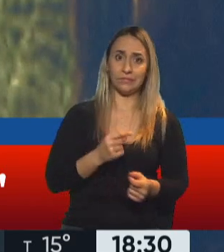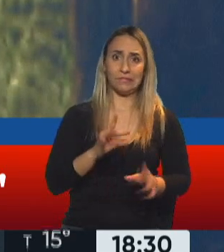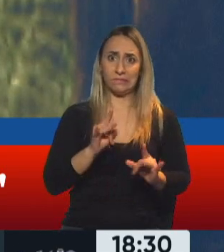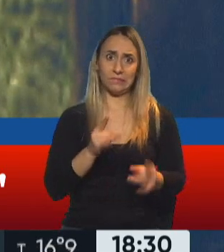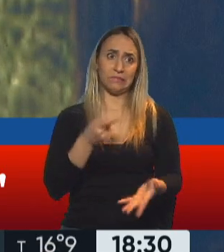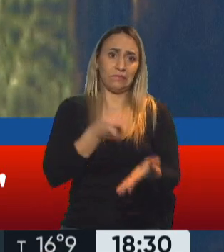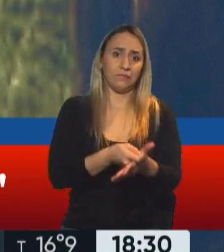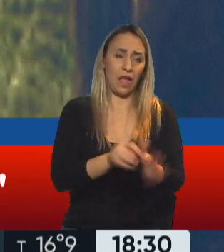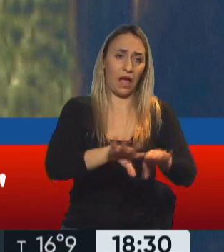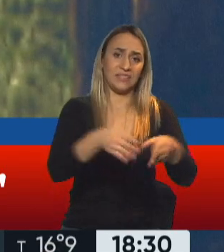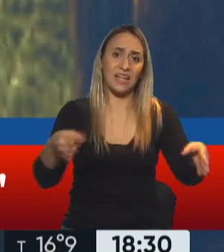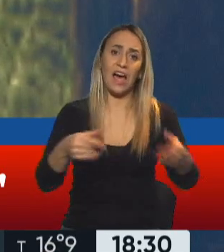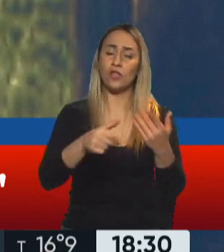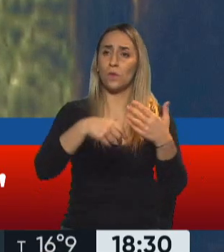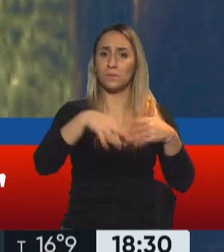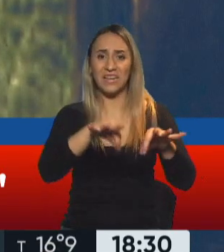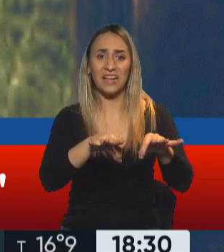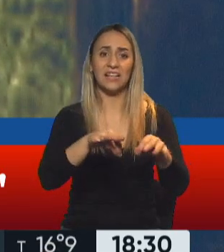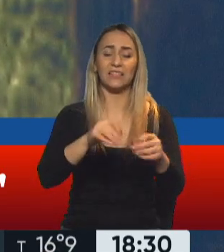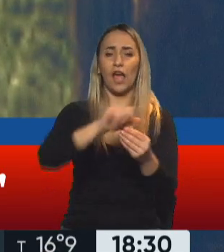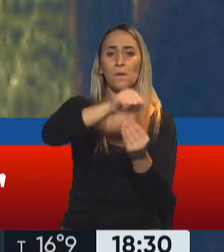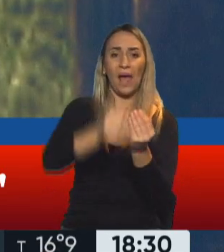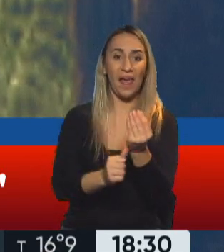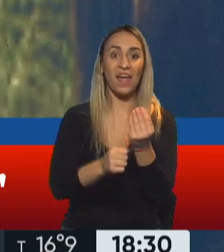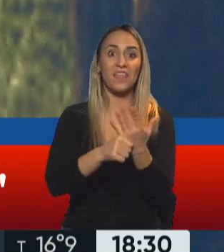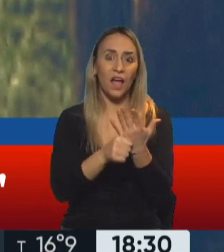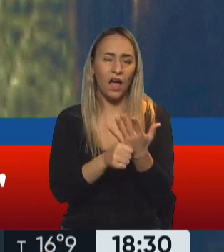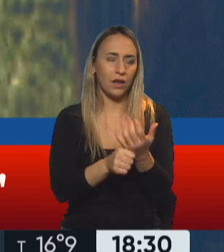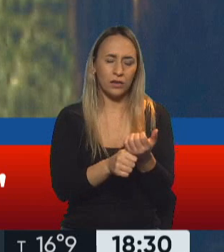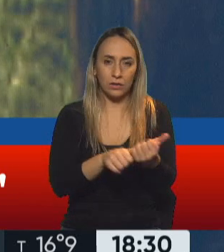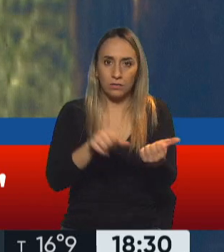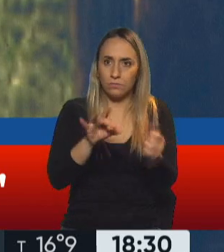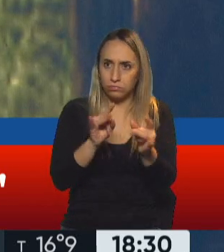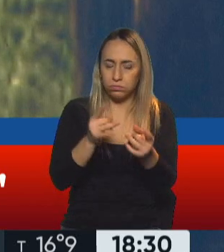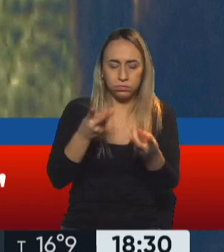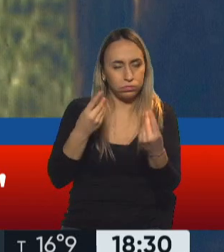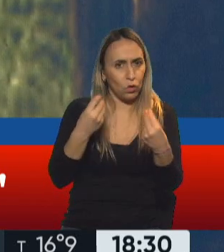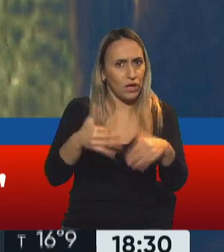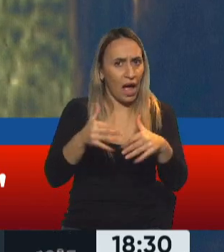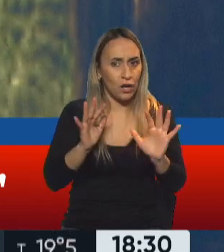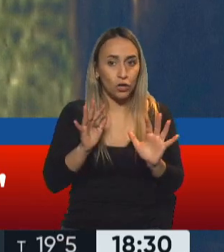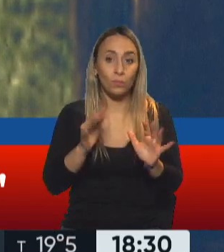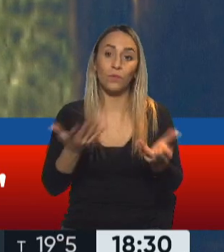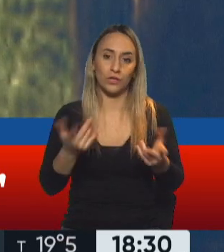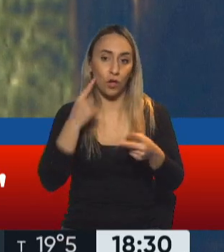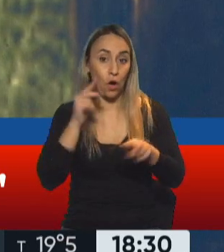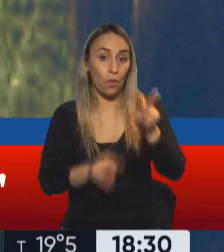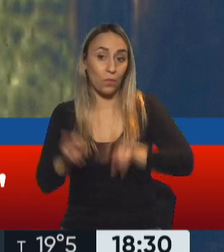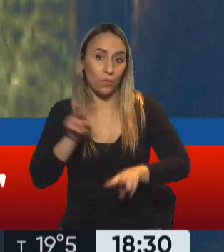milanesa, digamos, sí, una hamburguesa, unas empanadas de carne, cada vez se complica más. Bueno, justamente lo que se busca es que eso